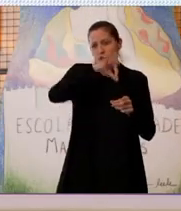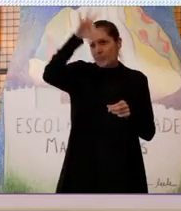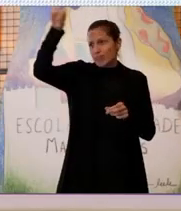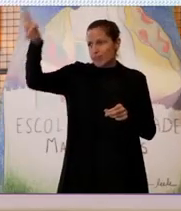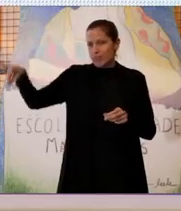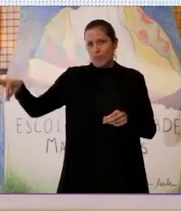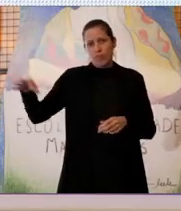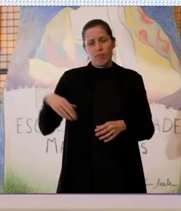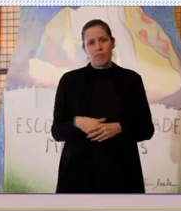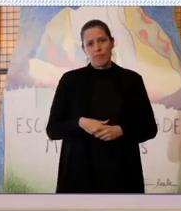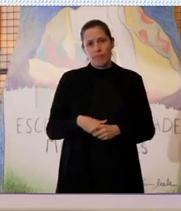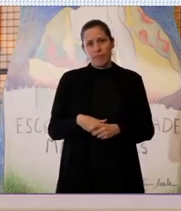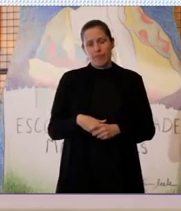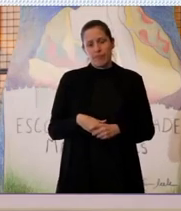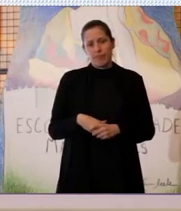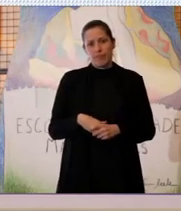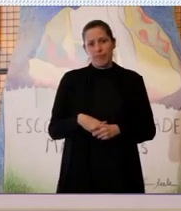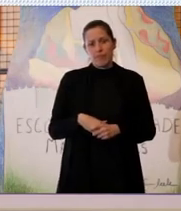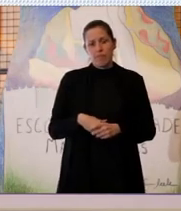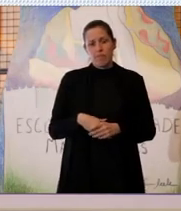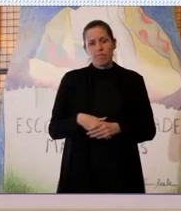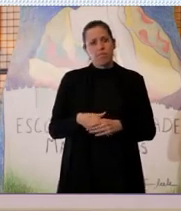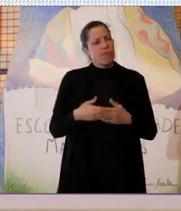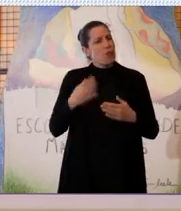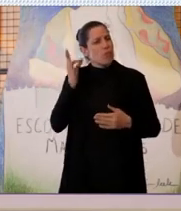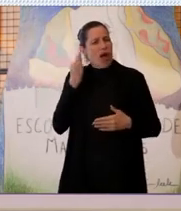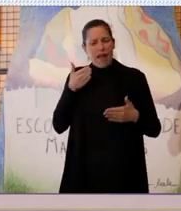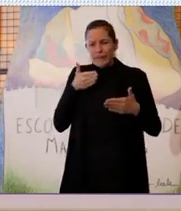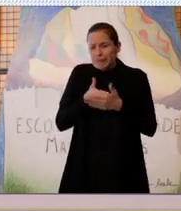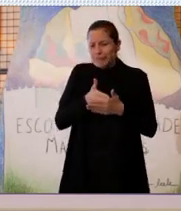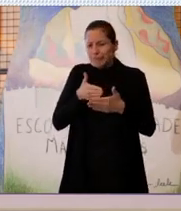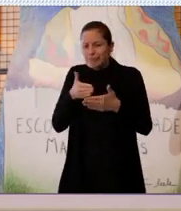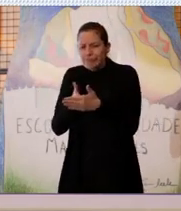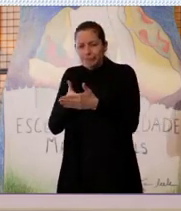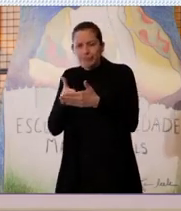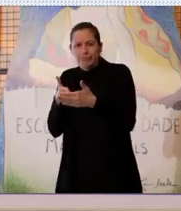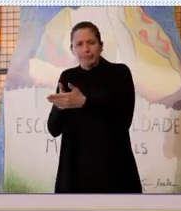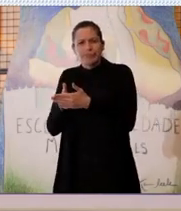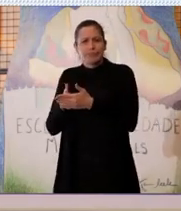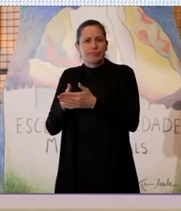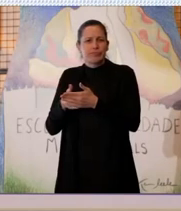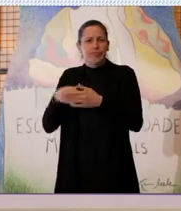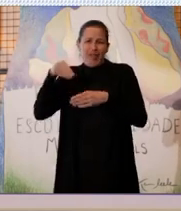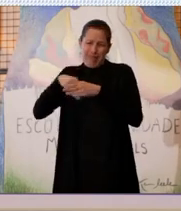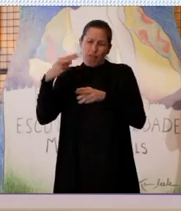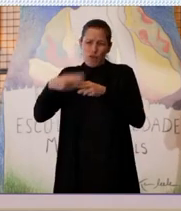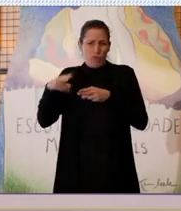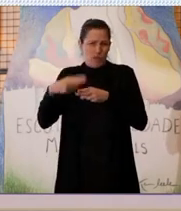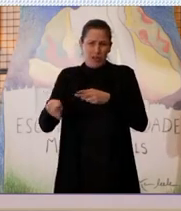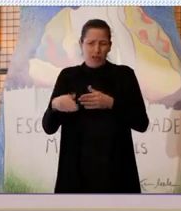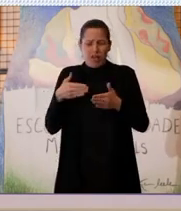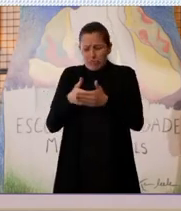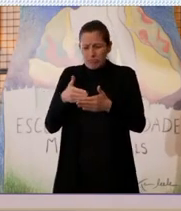si los obstáculos que nos encontramos las mujeres son muchísimos más en política lo que está pasando es que también se